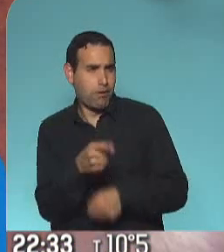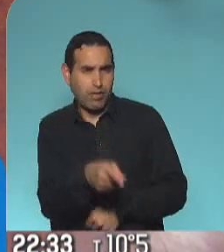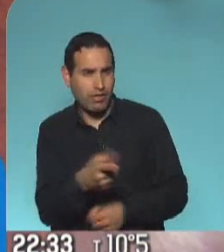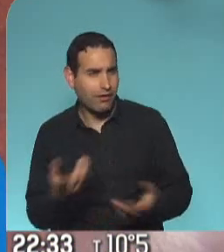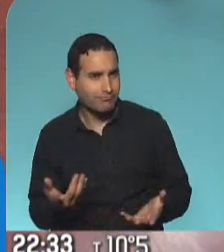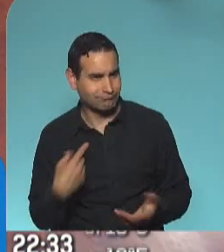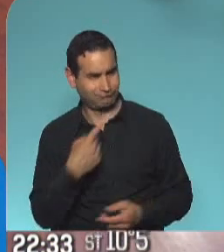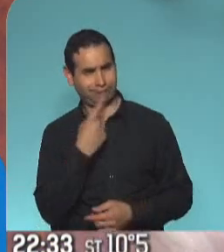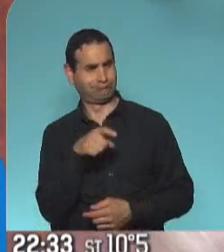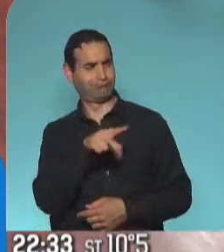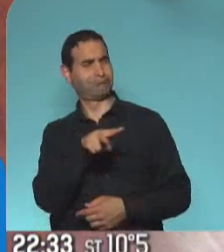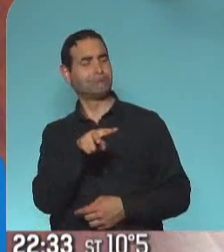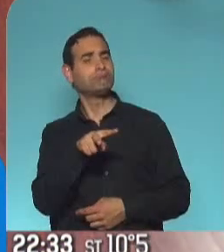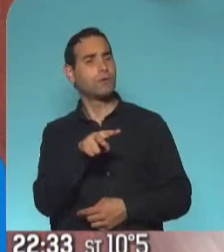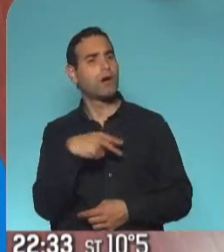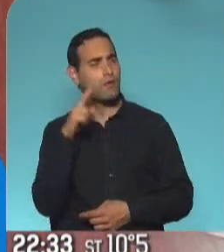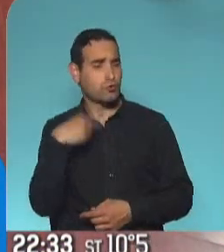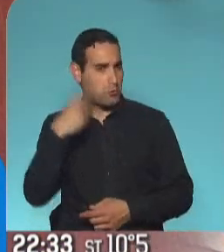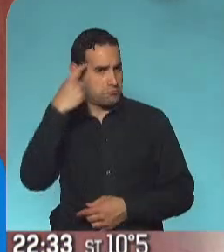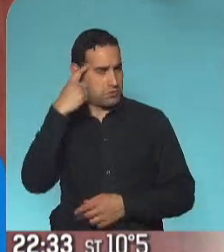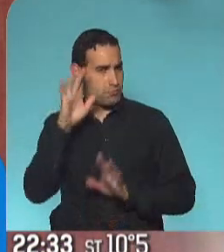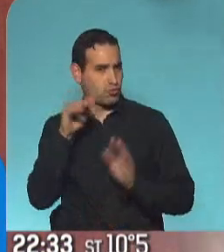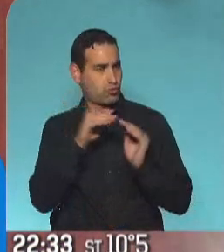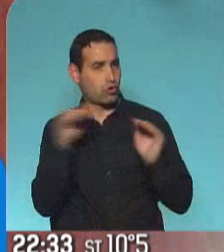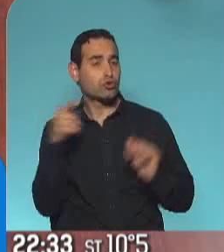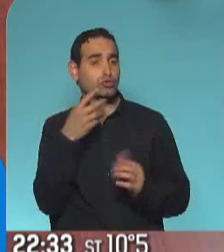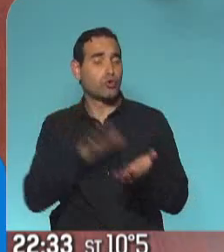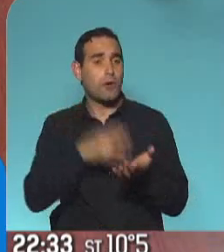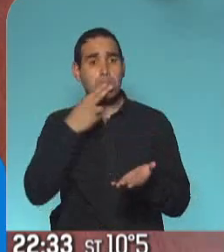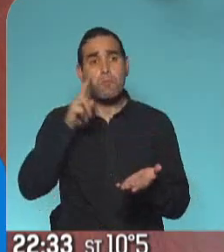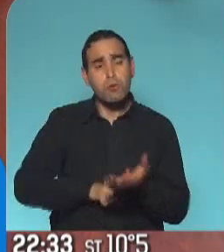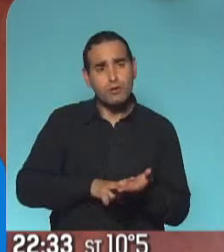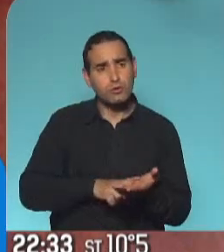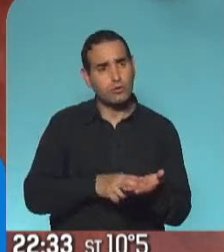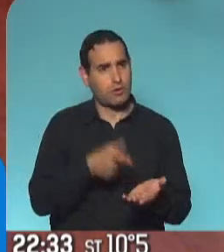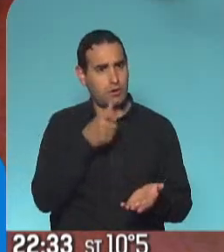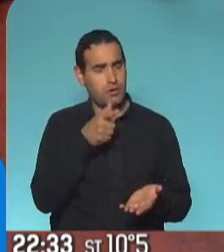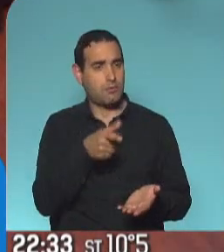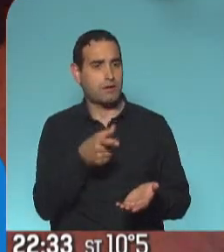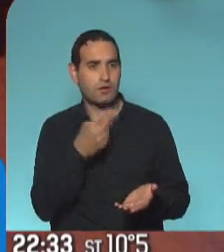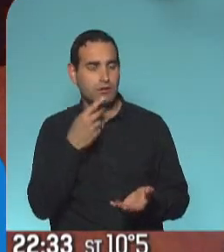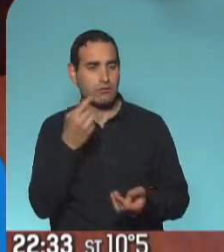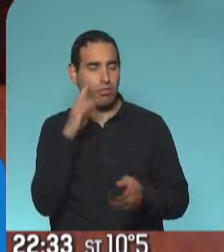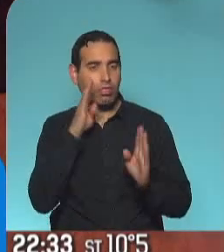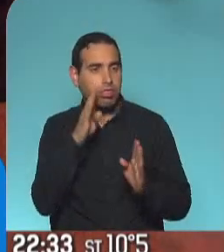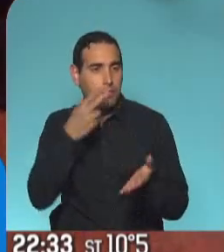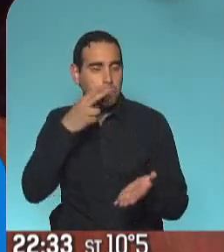Porque hay como, me parece, a veces un pensamiento muy lineal respecto a que los aranceles son o constituyen un instrumento central en todo este tipo